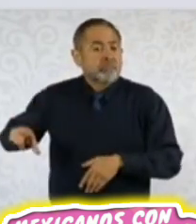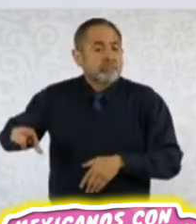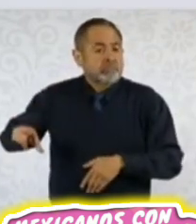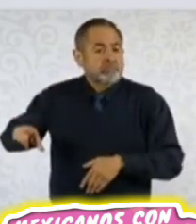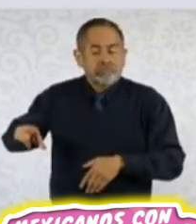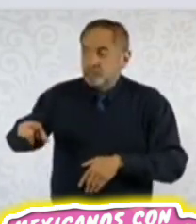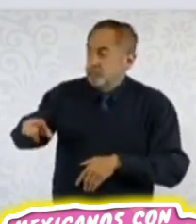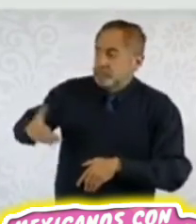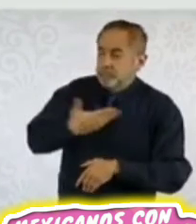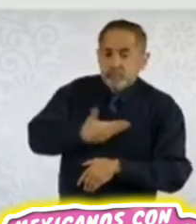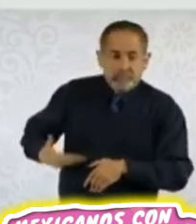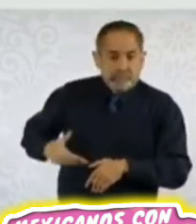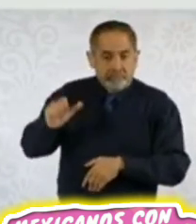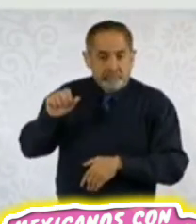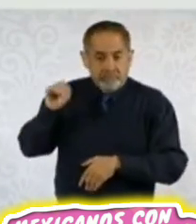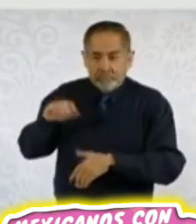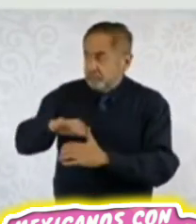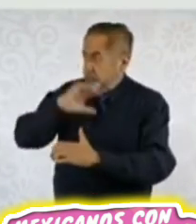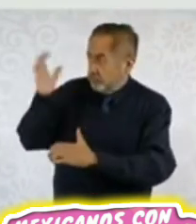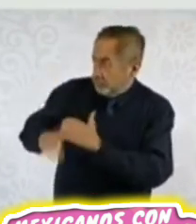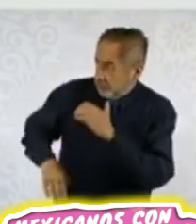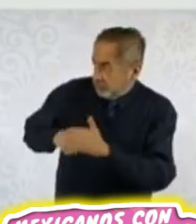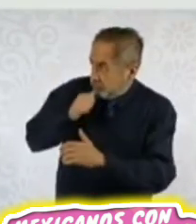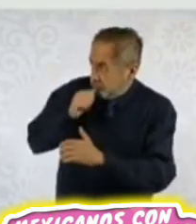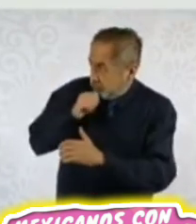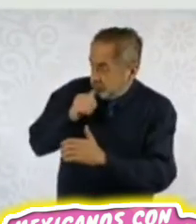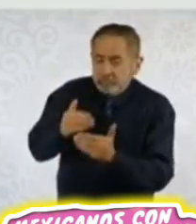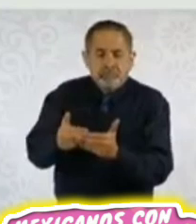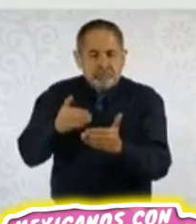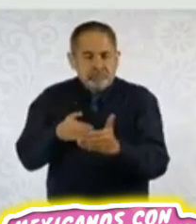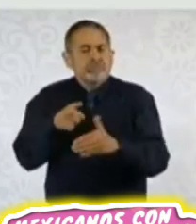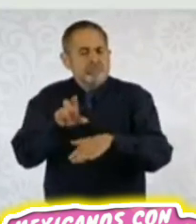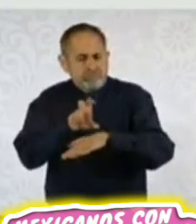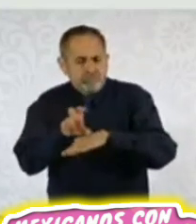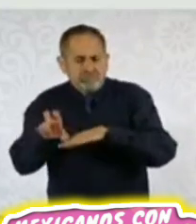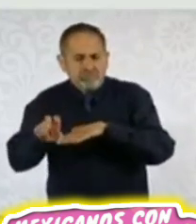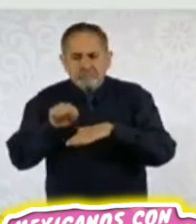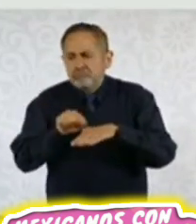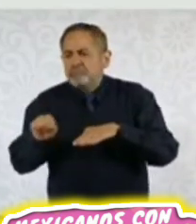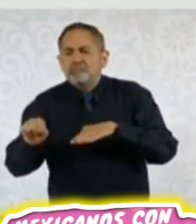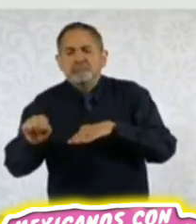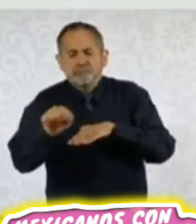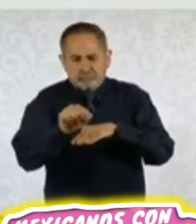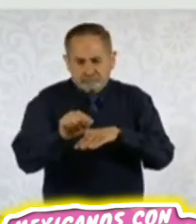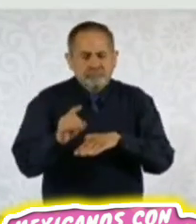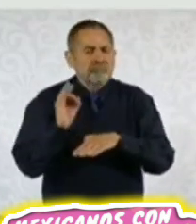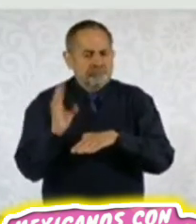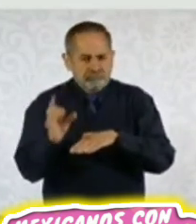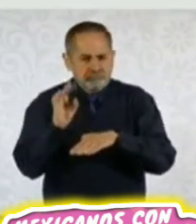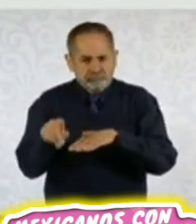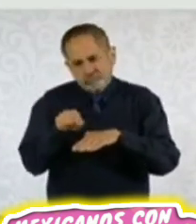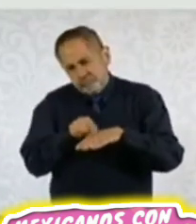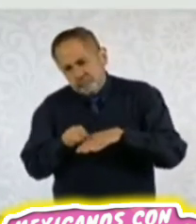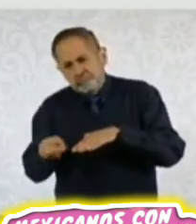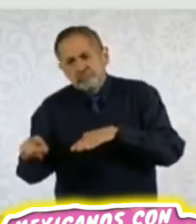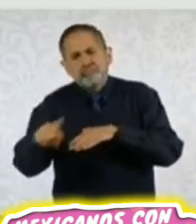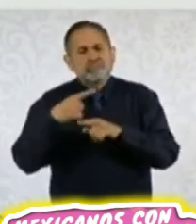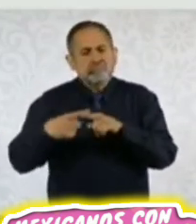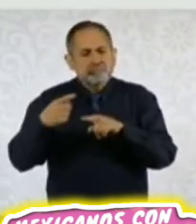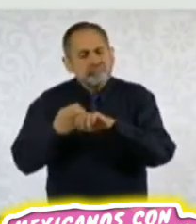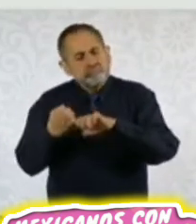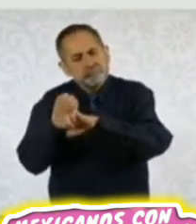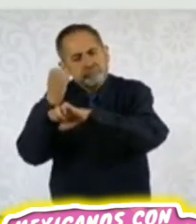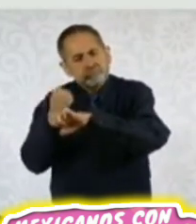Obrador, ya cruza o ya puede hacer todo el recorrido por todos los estados.